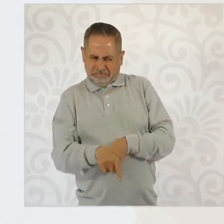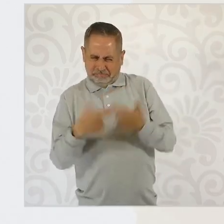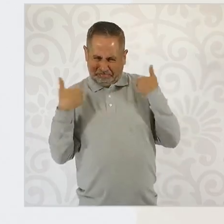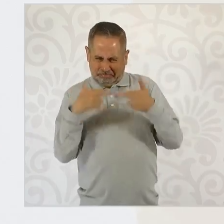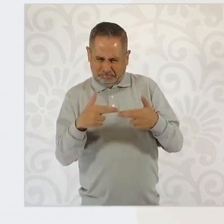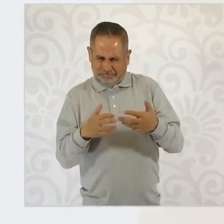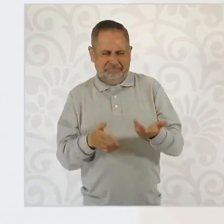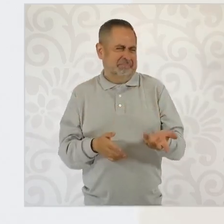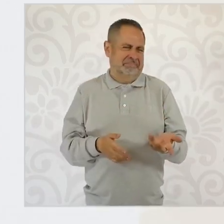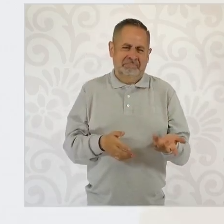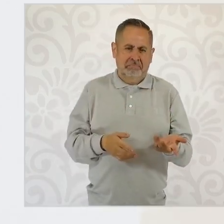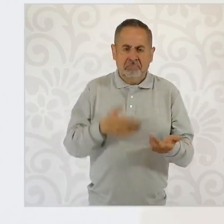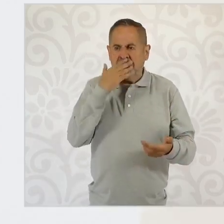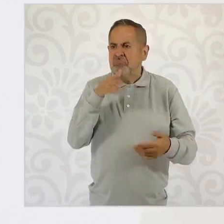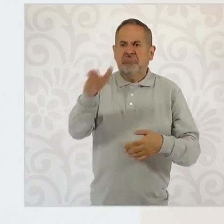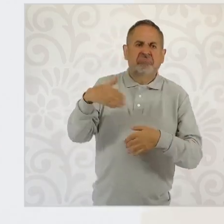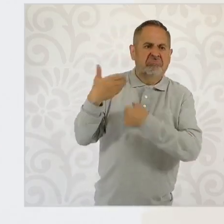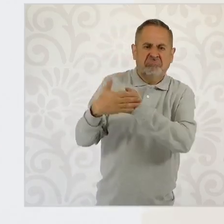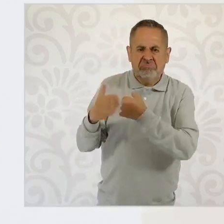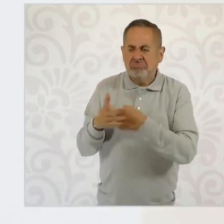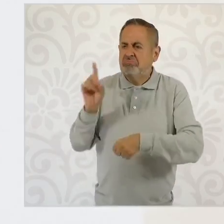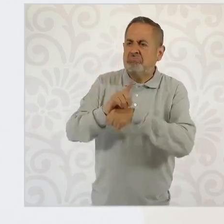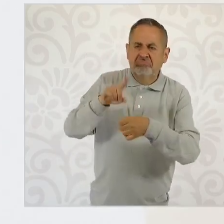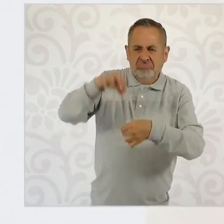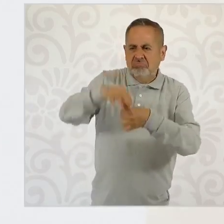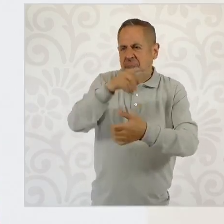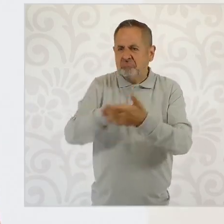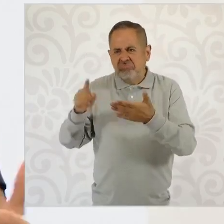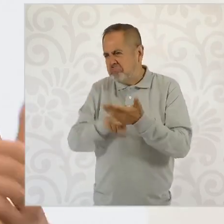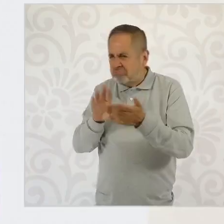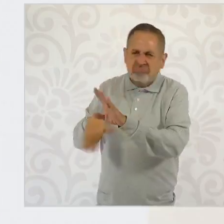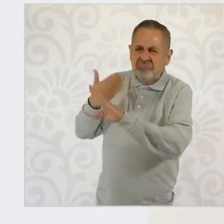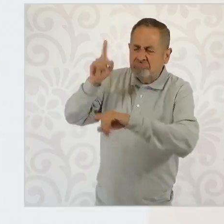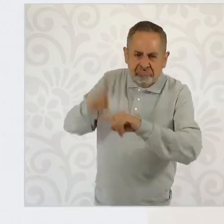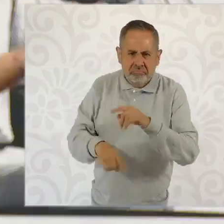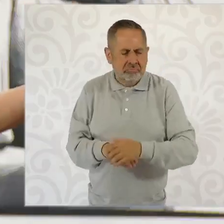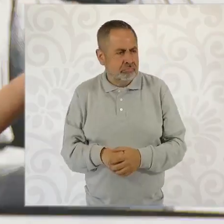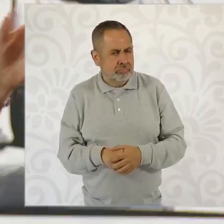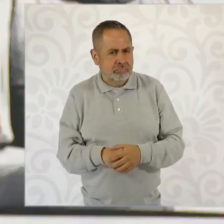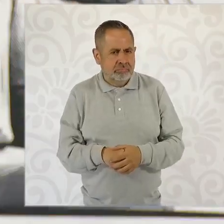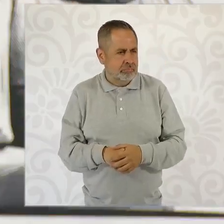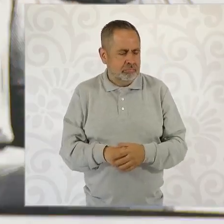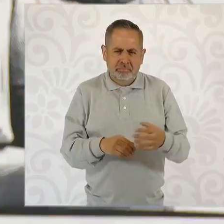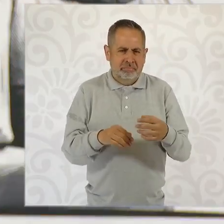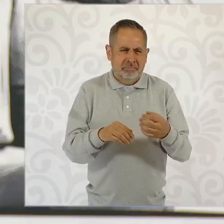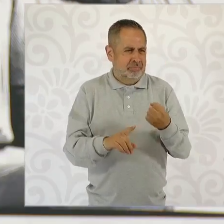están llamando a boicotear la elección del Poder Judicial. Pues bueno, entonces se juntan los extremos,